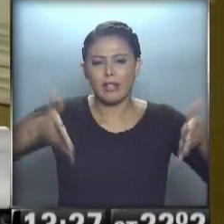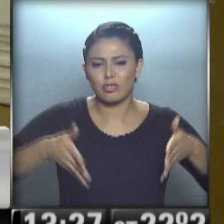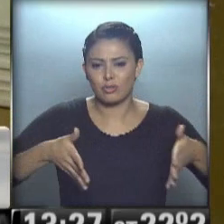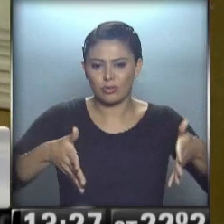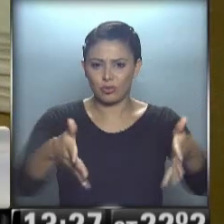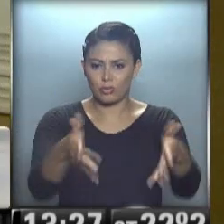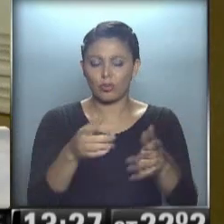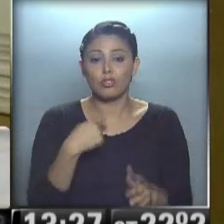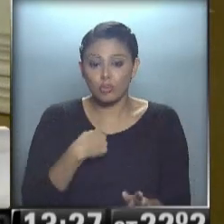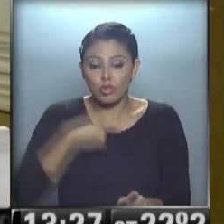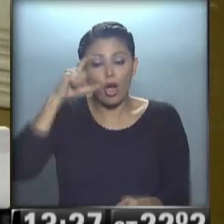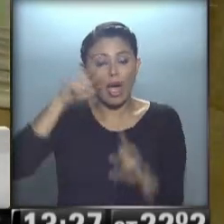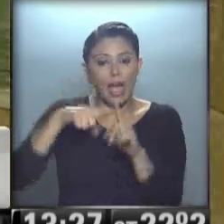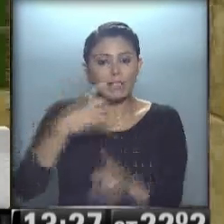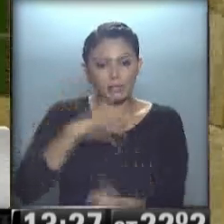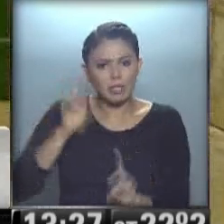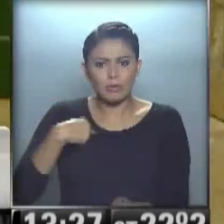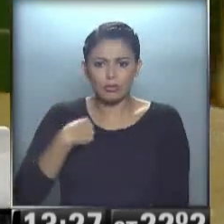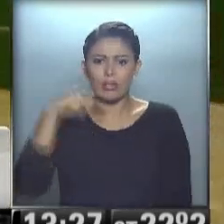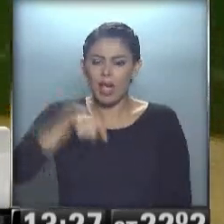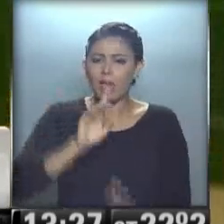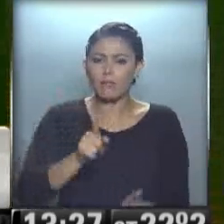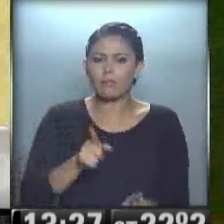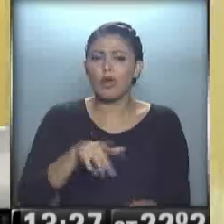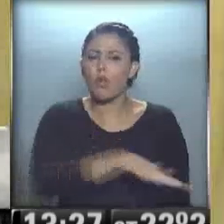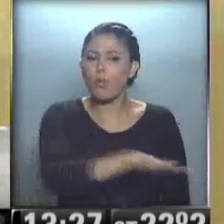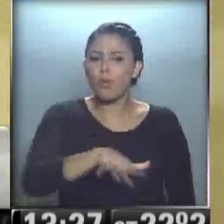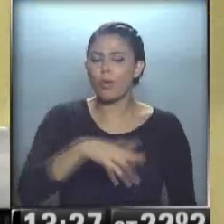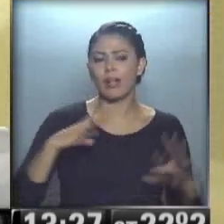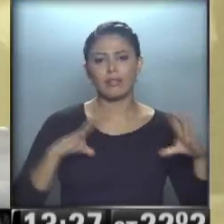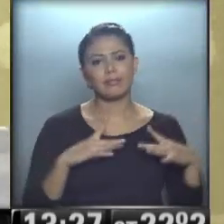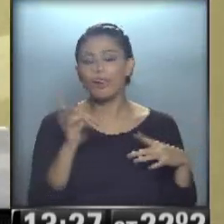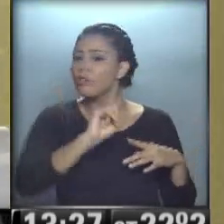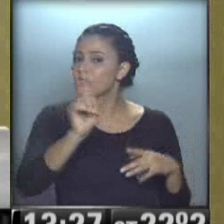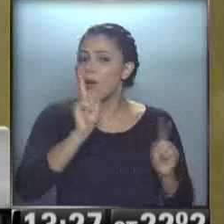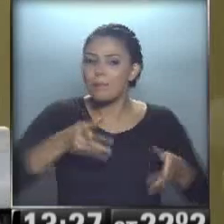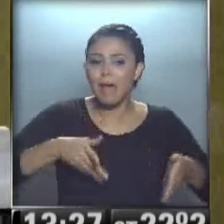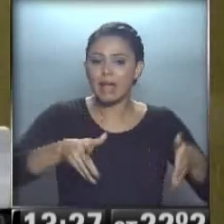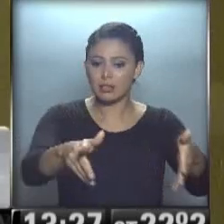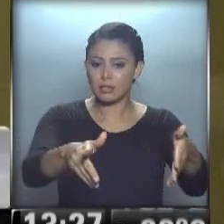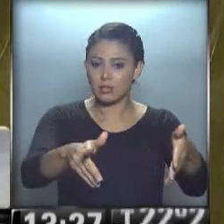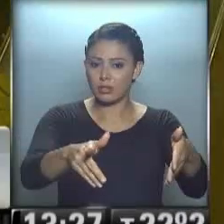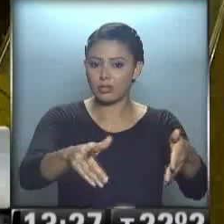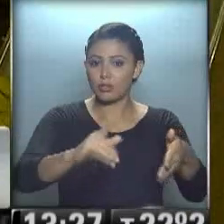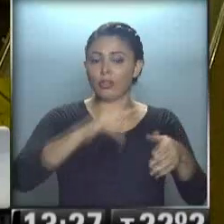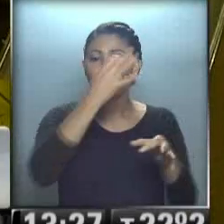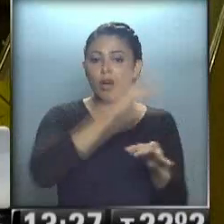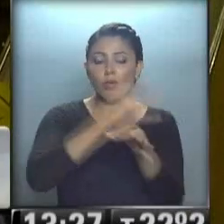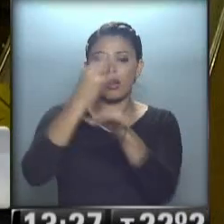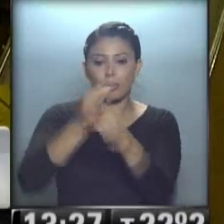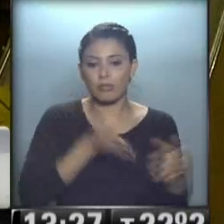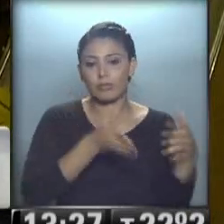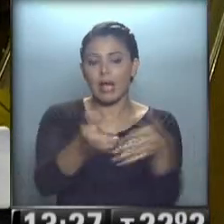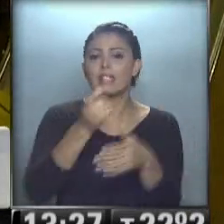cual yo como exalumno también lo usé. Ahí no era un espacio ocioso. Ese es un pasillo de escuela a escuela y ahí se practicaban